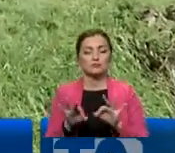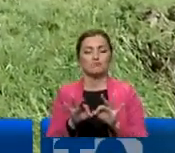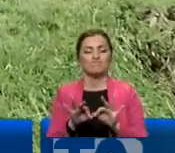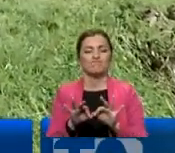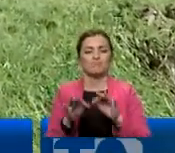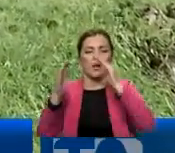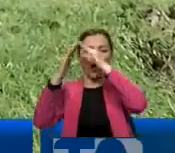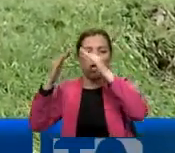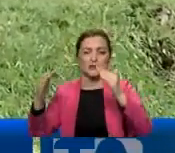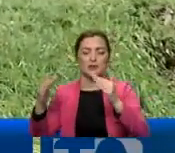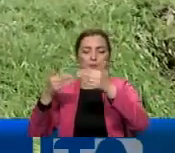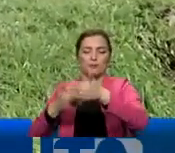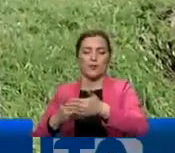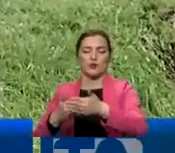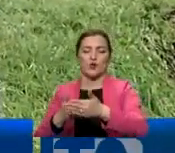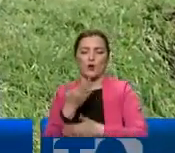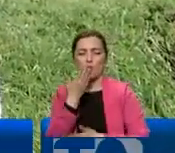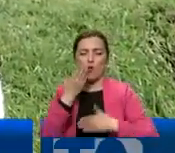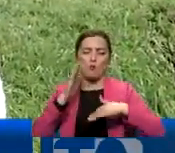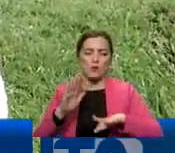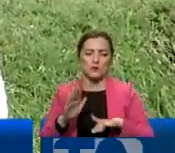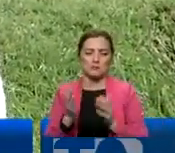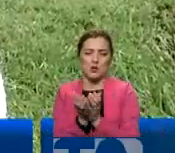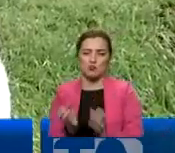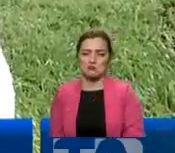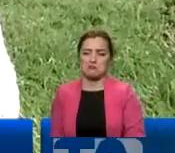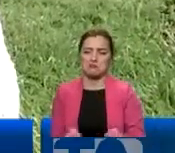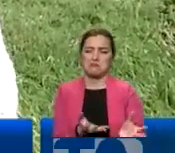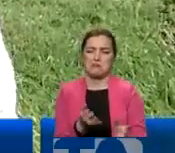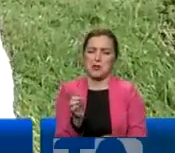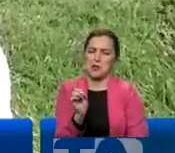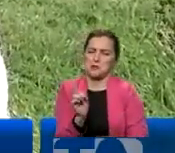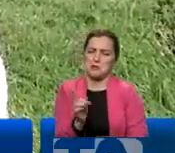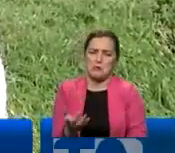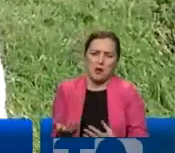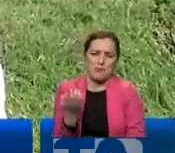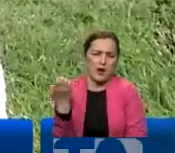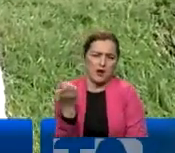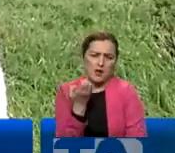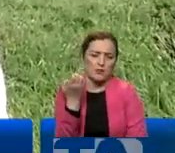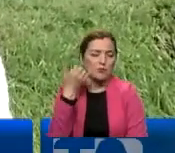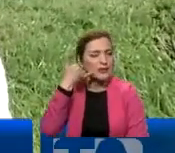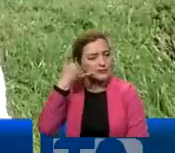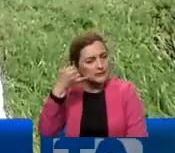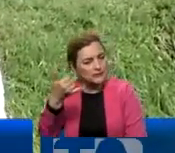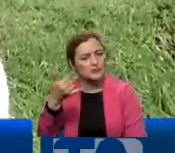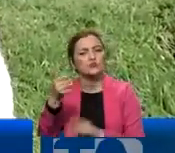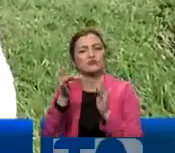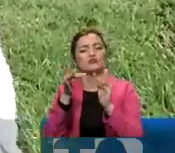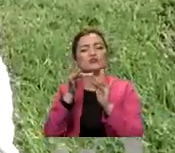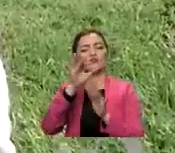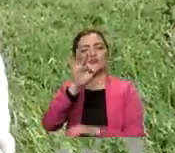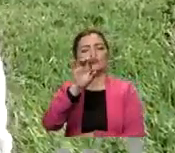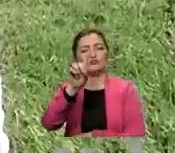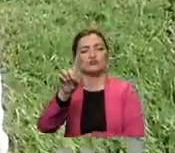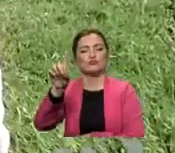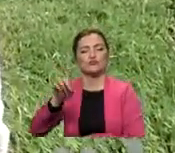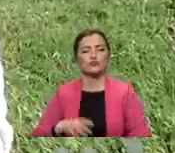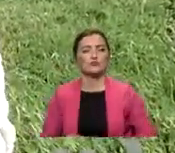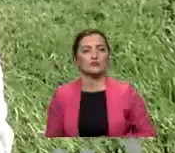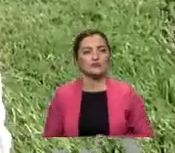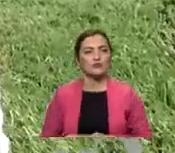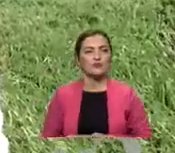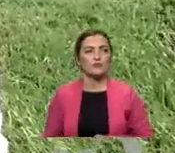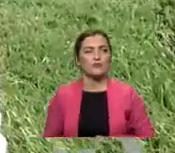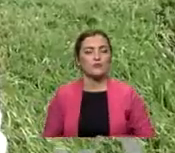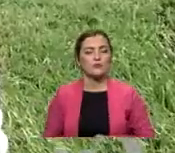el compromiso de la ciudadanía de no arrojar basura. Si usted tiene algún tipo de emergencia, se puede comunicar al 911.